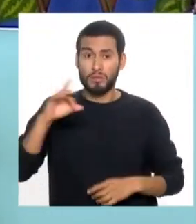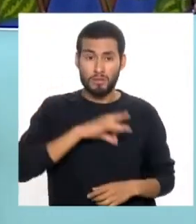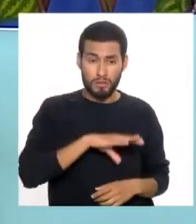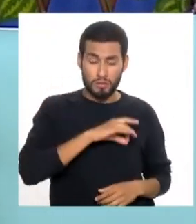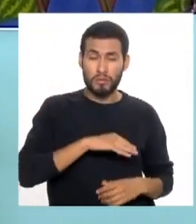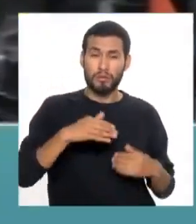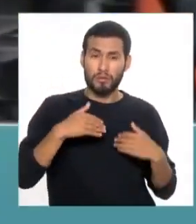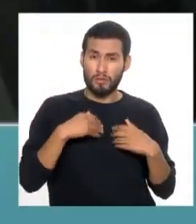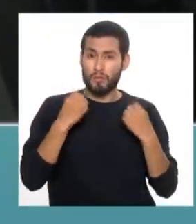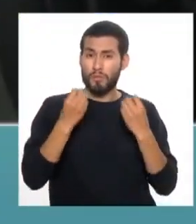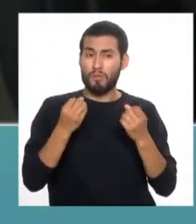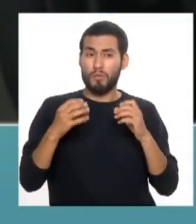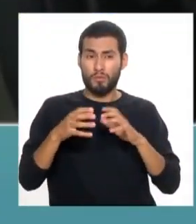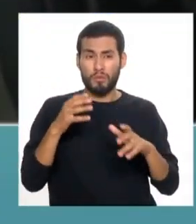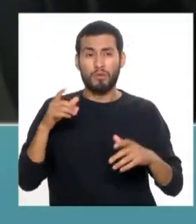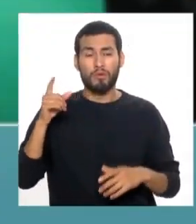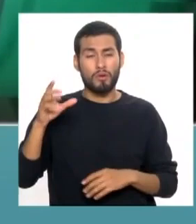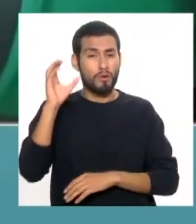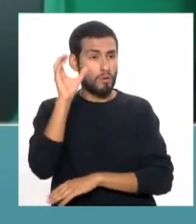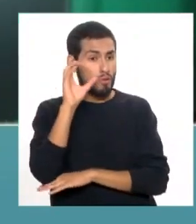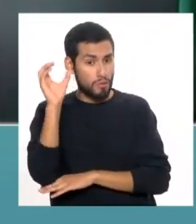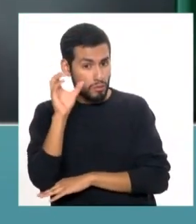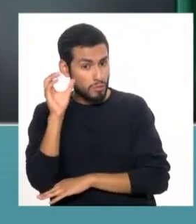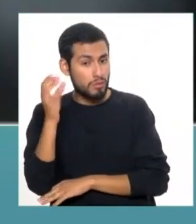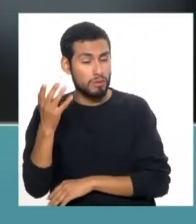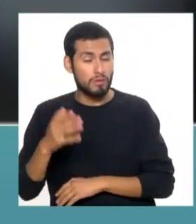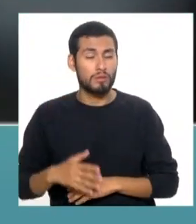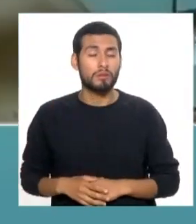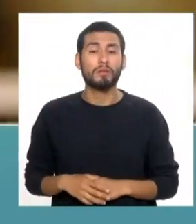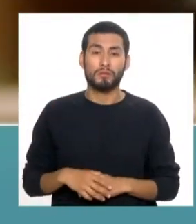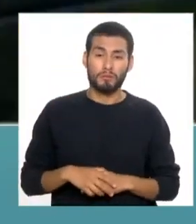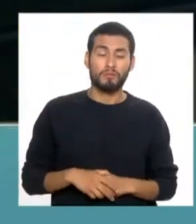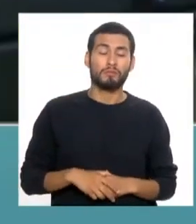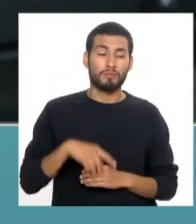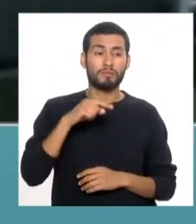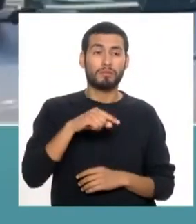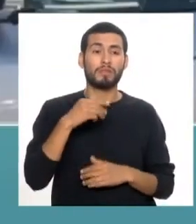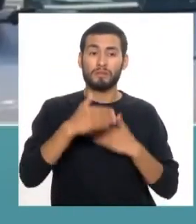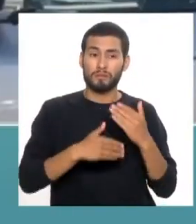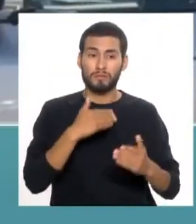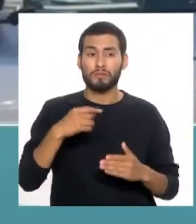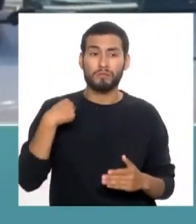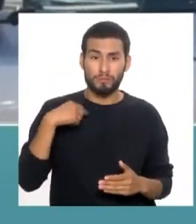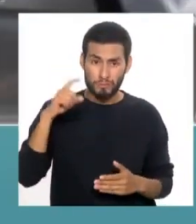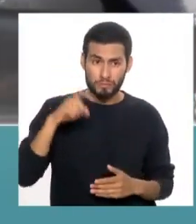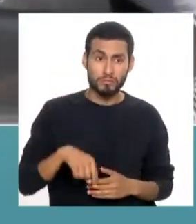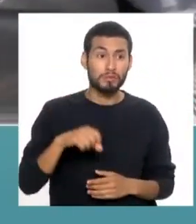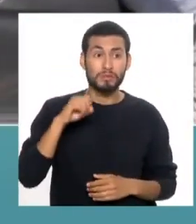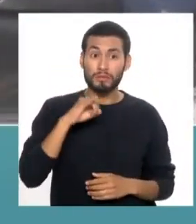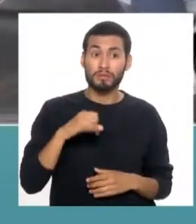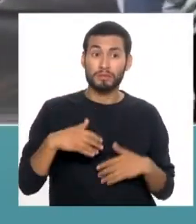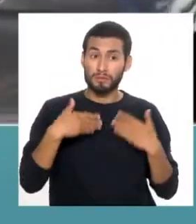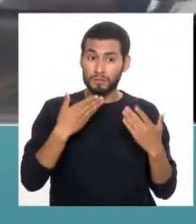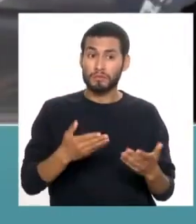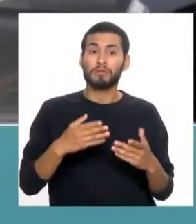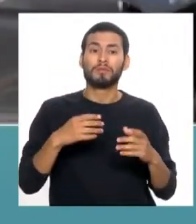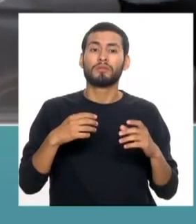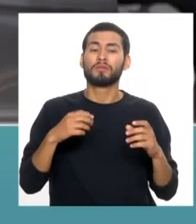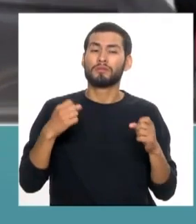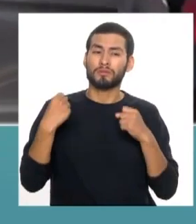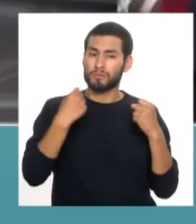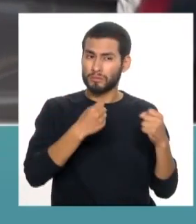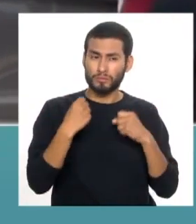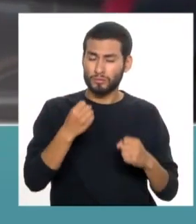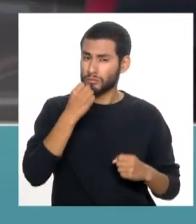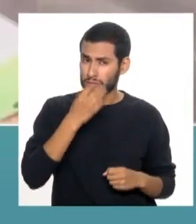una flota importante de Colombia transporte. También. Colombia exactamente, y que es el camino que tenemos que seguir si queremos promover la electromovilidad, que es